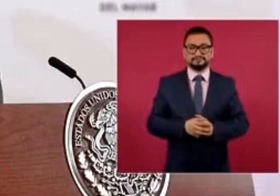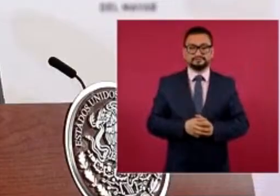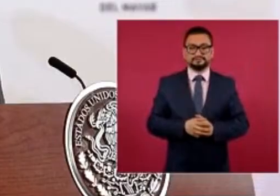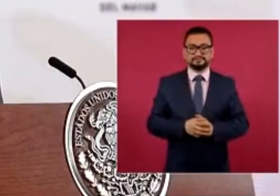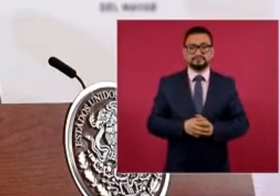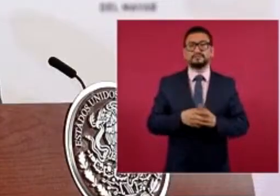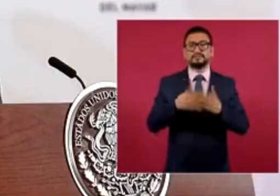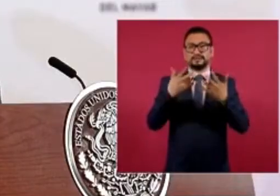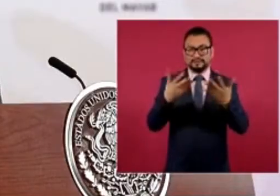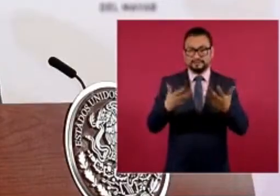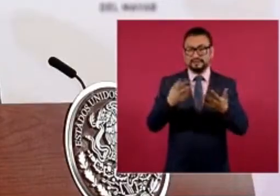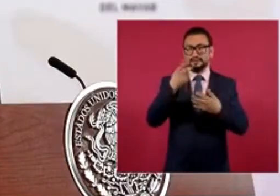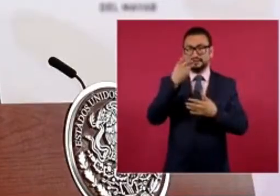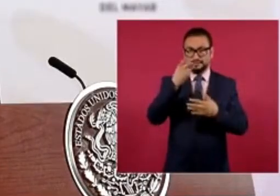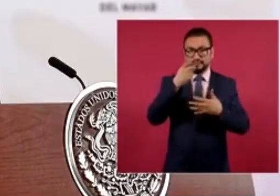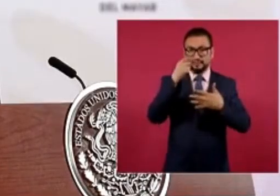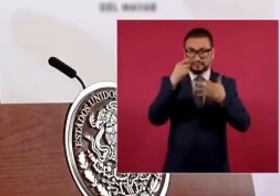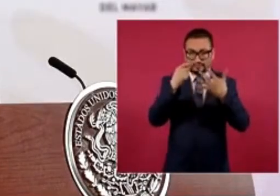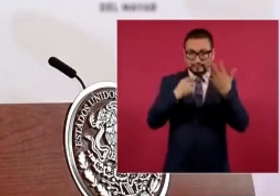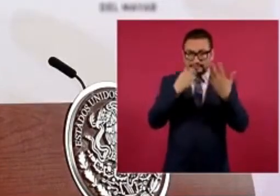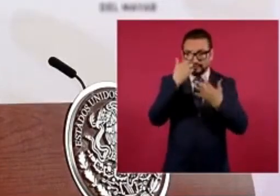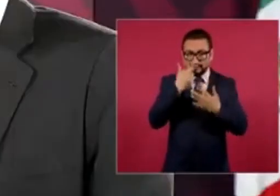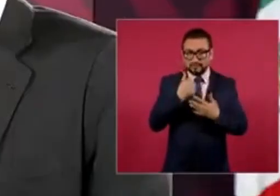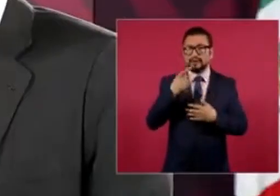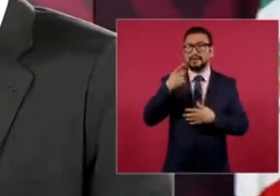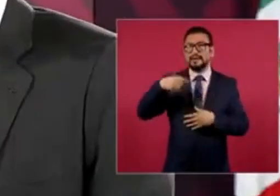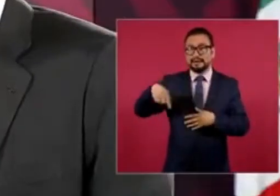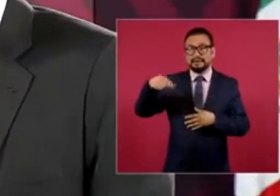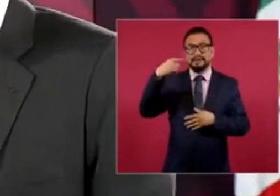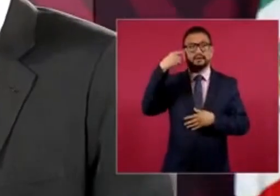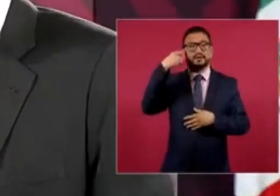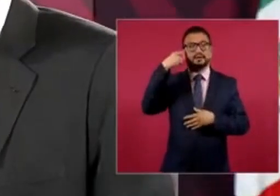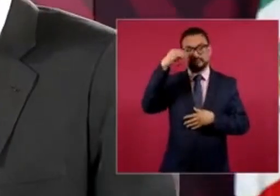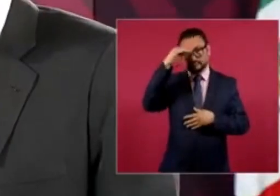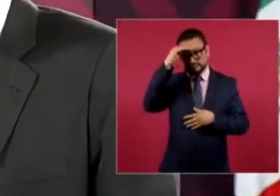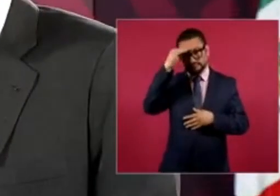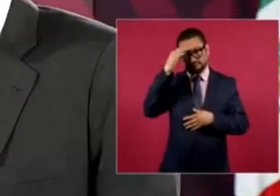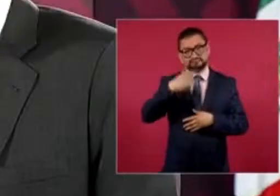Entonces, todo eso se tiene que ir tomando en cuenta.